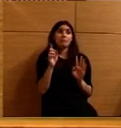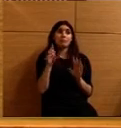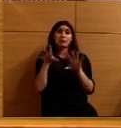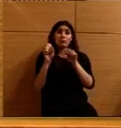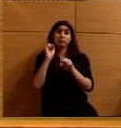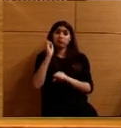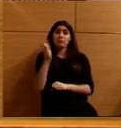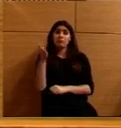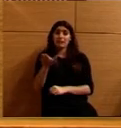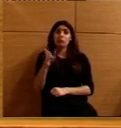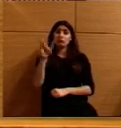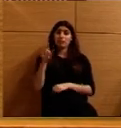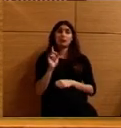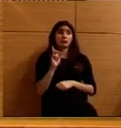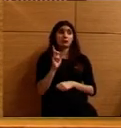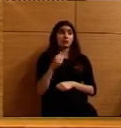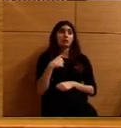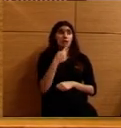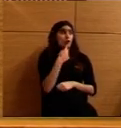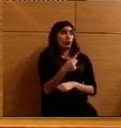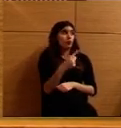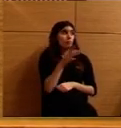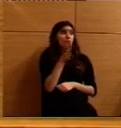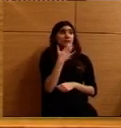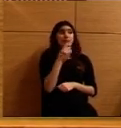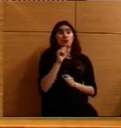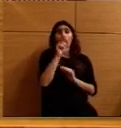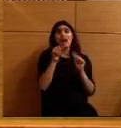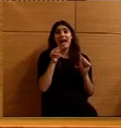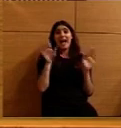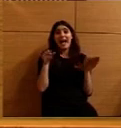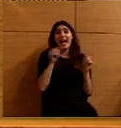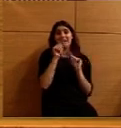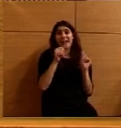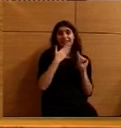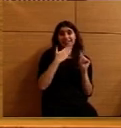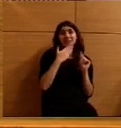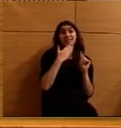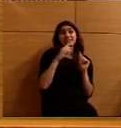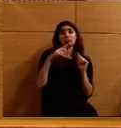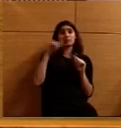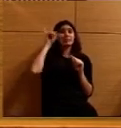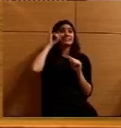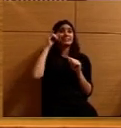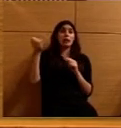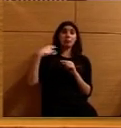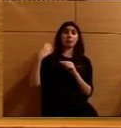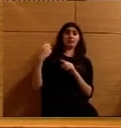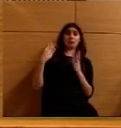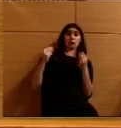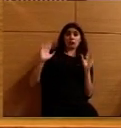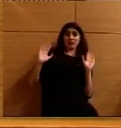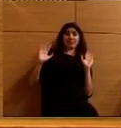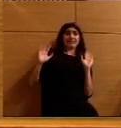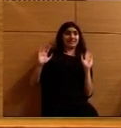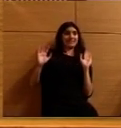que las matamos. Porque te lo digo, porque si no, los de las abejas luego me bombardean el Instagram. Cuando parezco